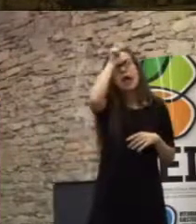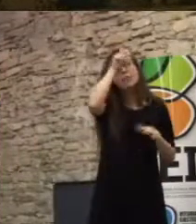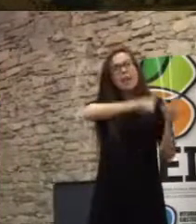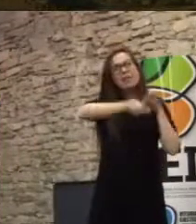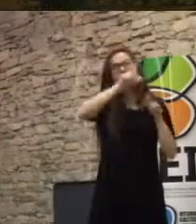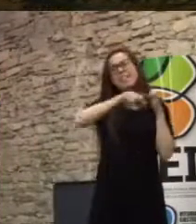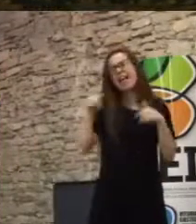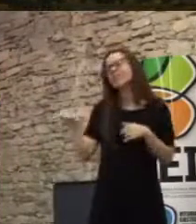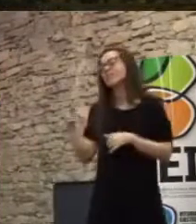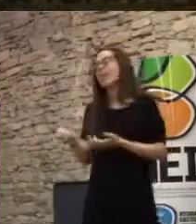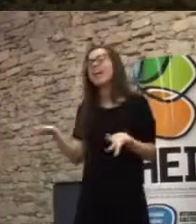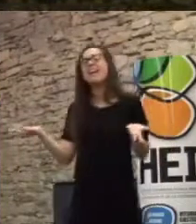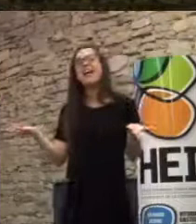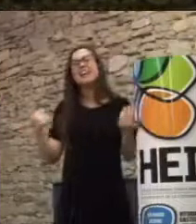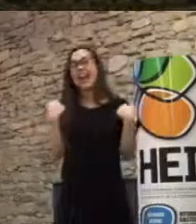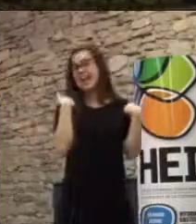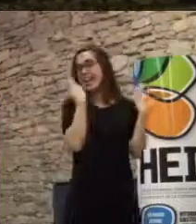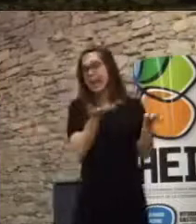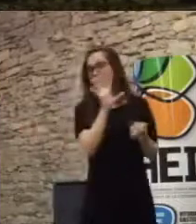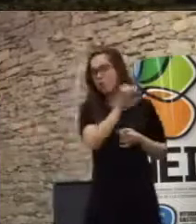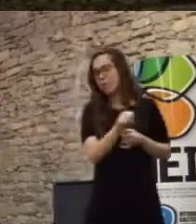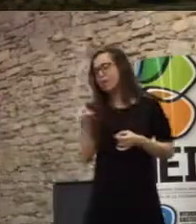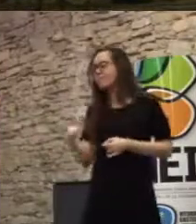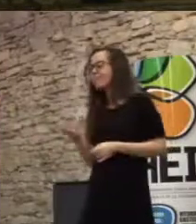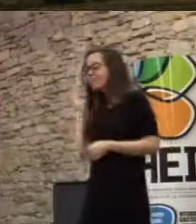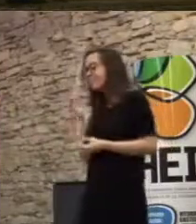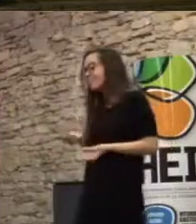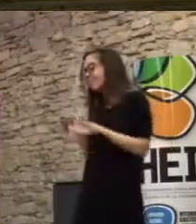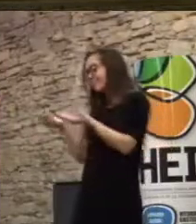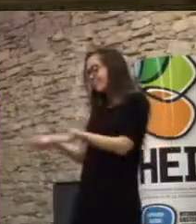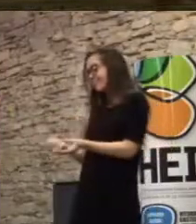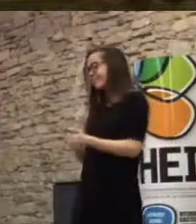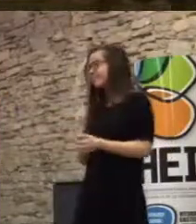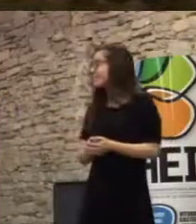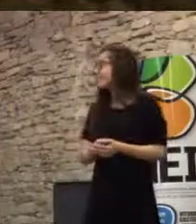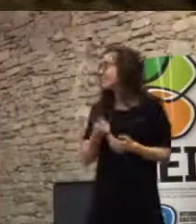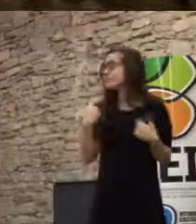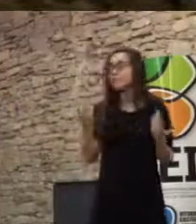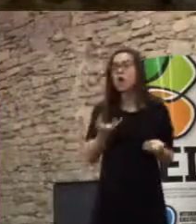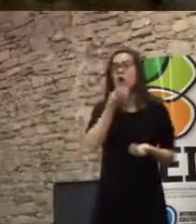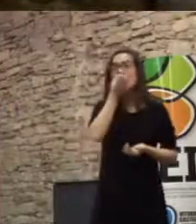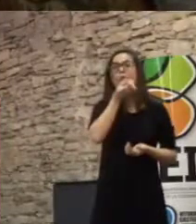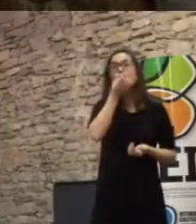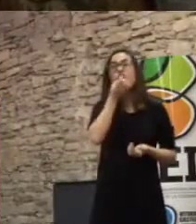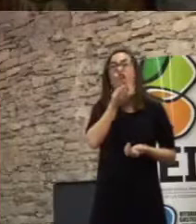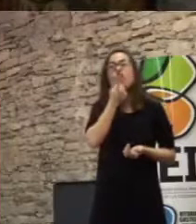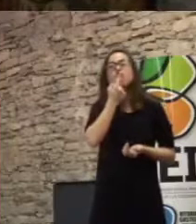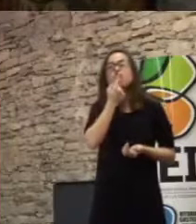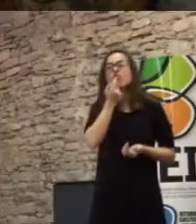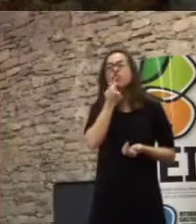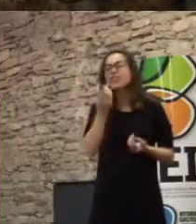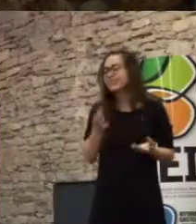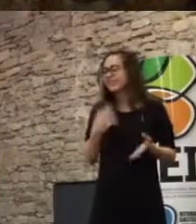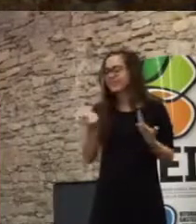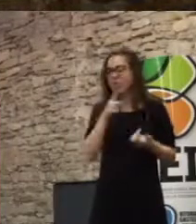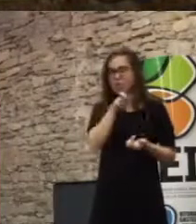para ella toma cariños monitos dejados va pasando por la calle entre una floristería y le compra una docena de rosas rojas toma cariño una